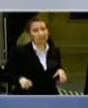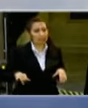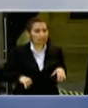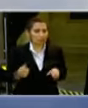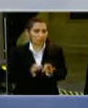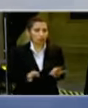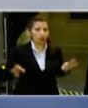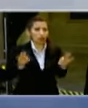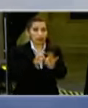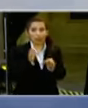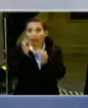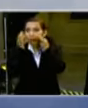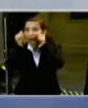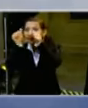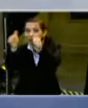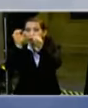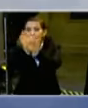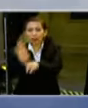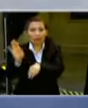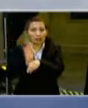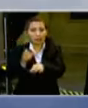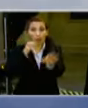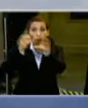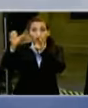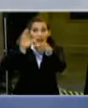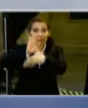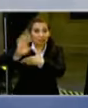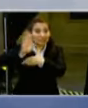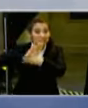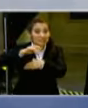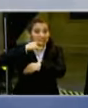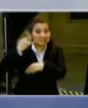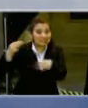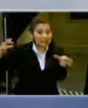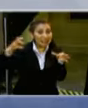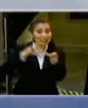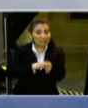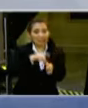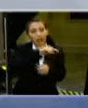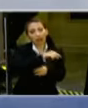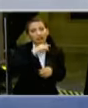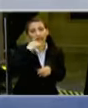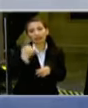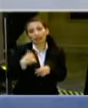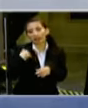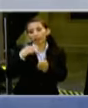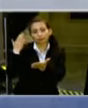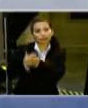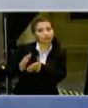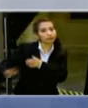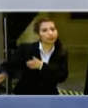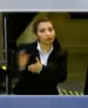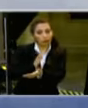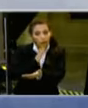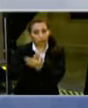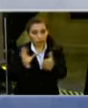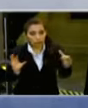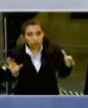importantes en Brasil, la mayor parte del comercio de Chile es con Brasil, y entonces Chile ha pedido que tengamos una